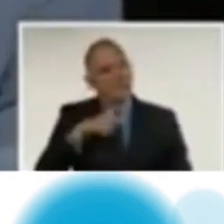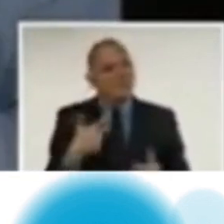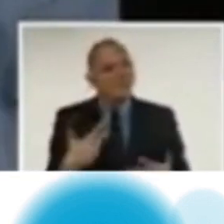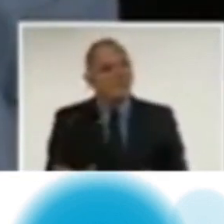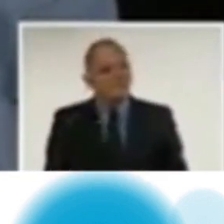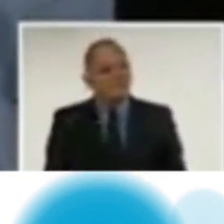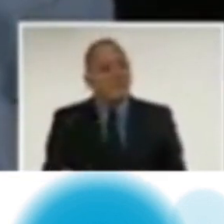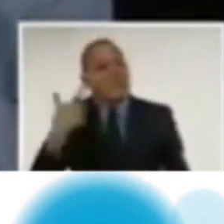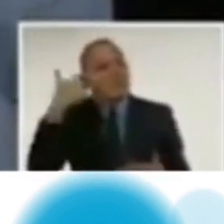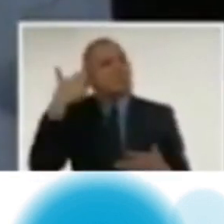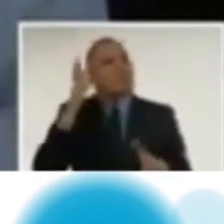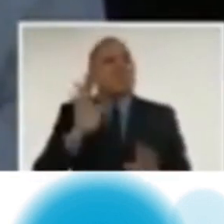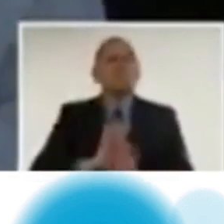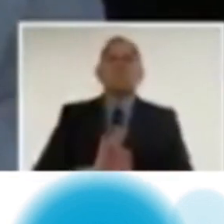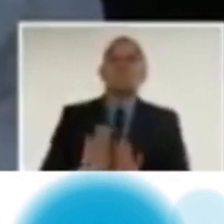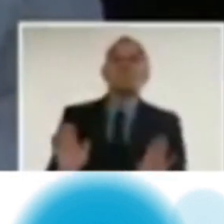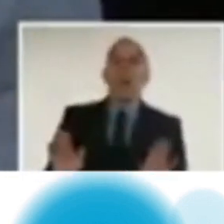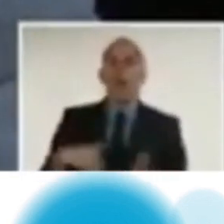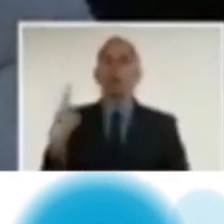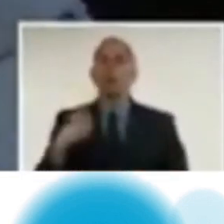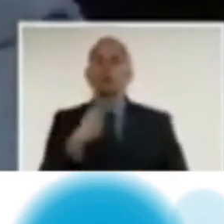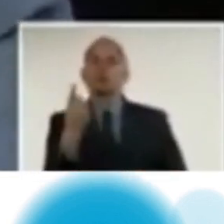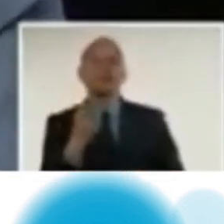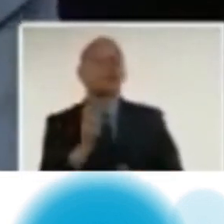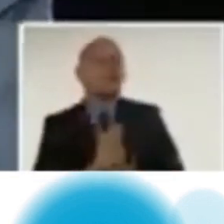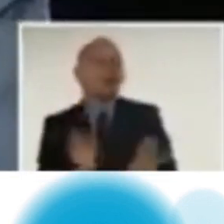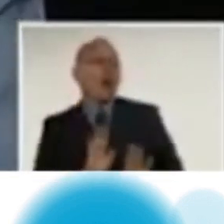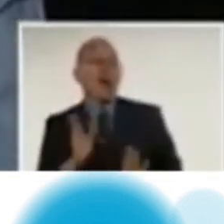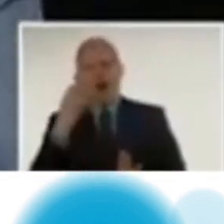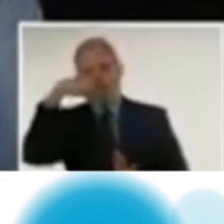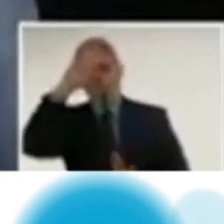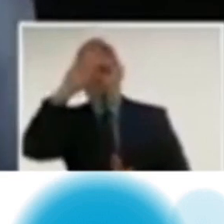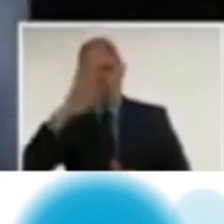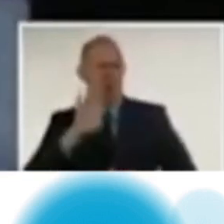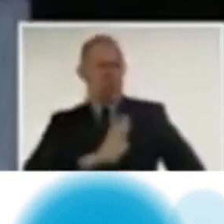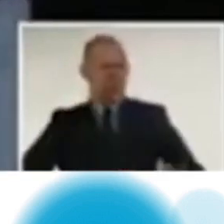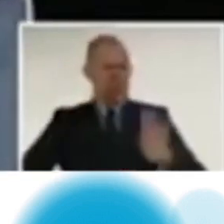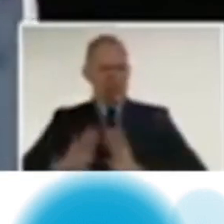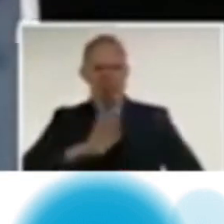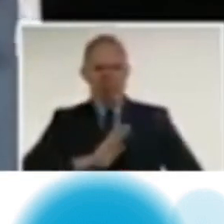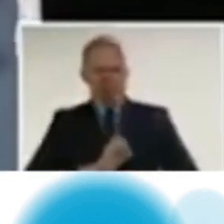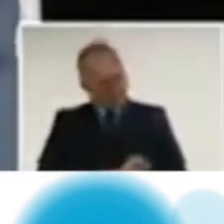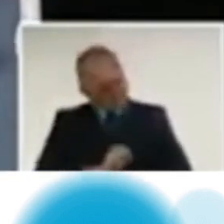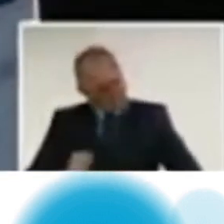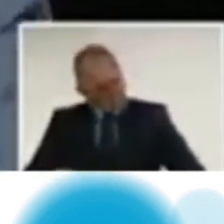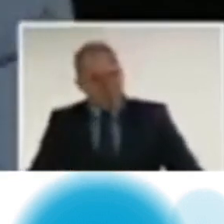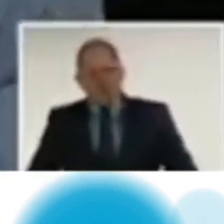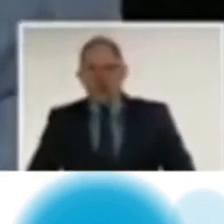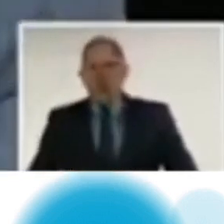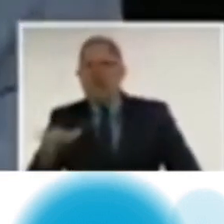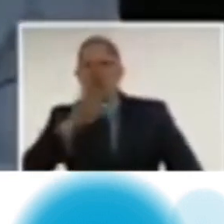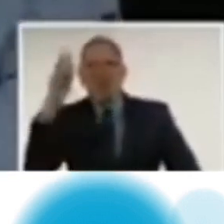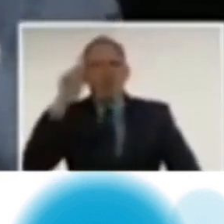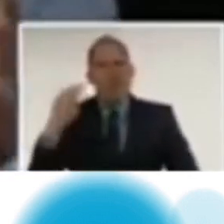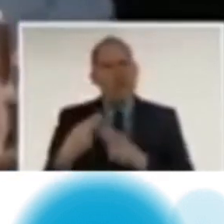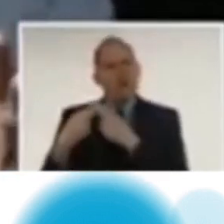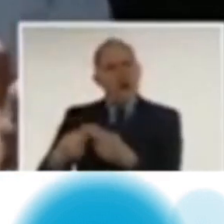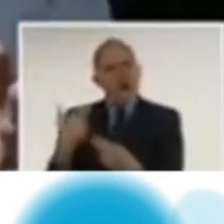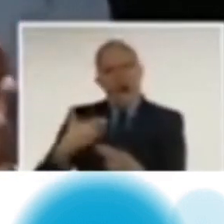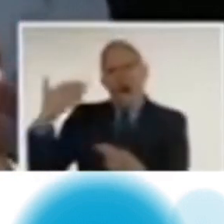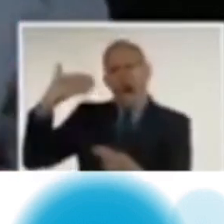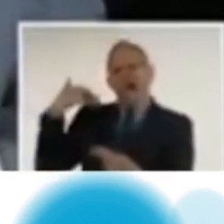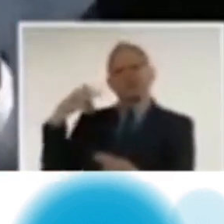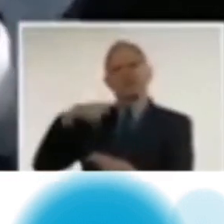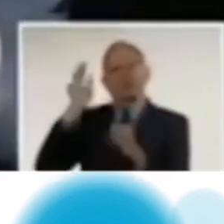a la idea de la resistencia heroica y aquí estamos resistiendo como los mambises no no no no eso es